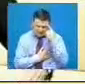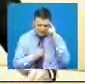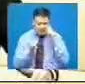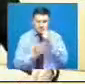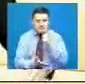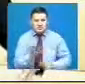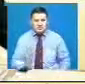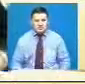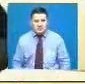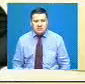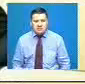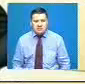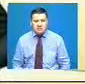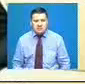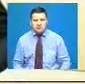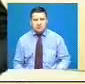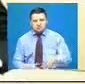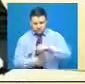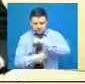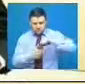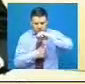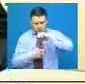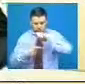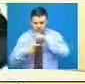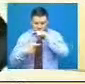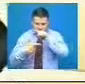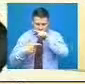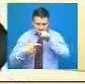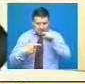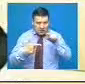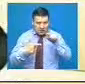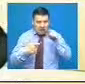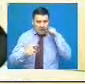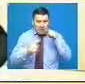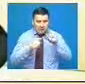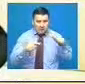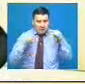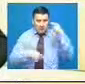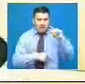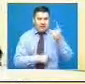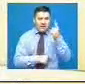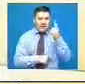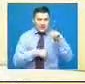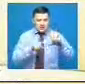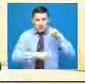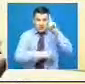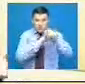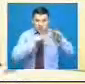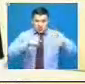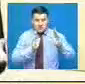Que la inflación va a entrar en el rango de la meta a comienzos del próximo año, en el primer trimestre del próximo